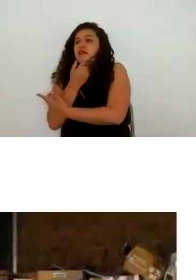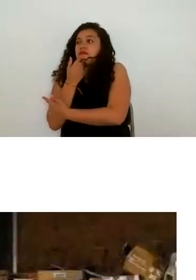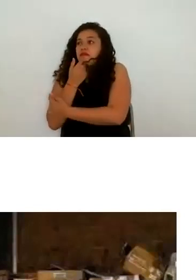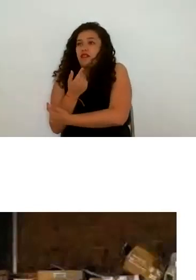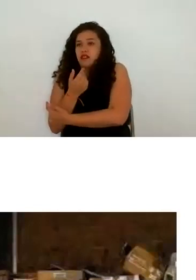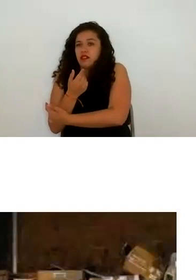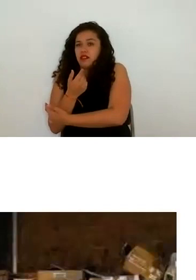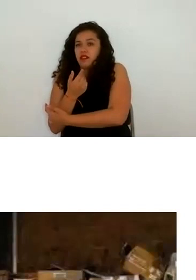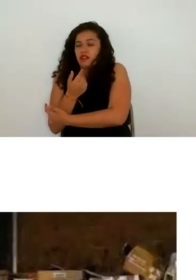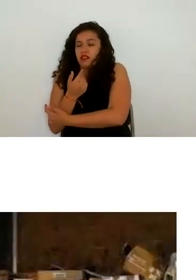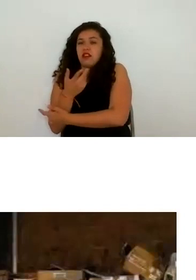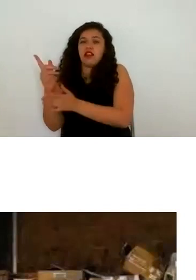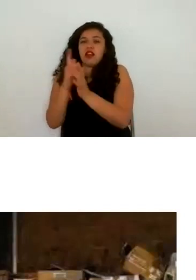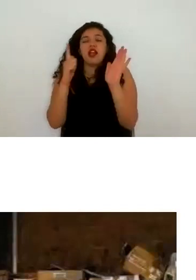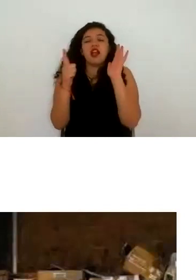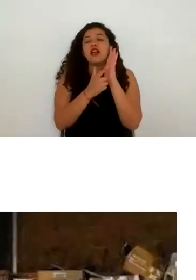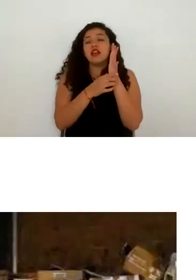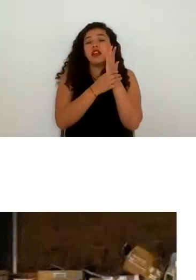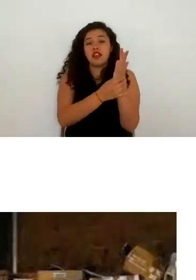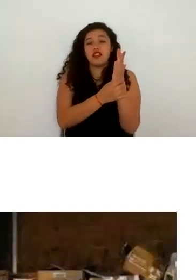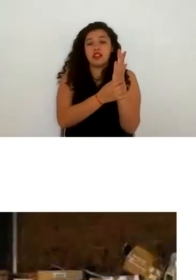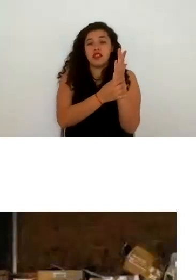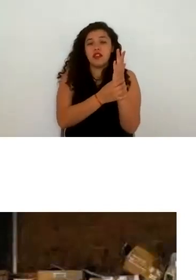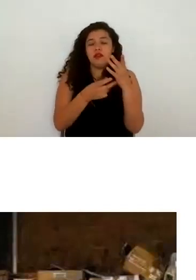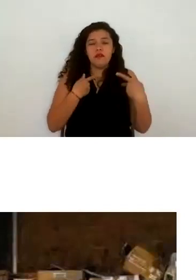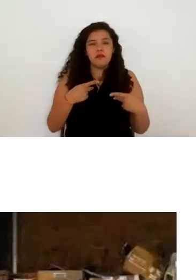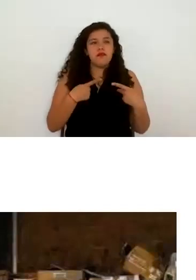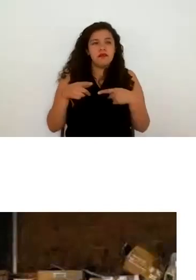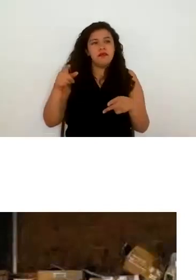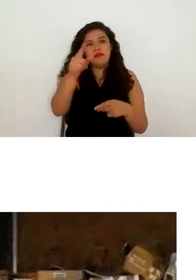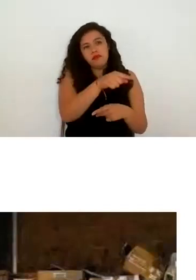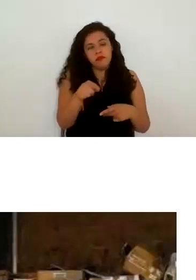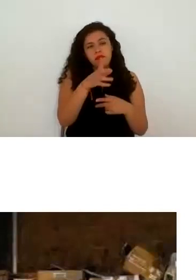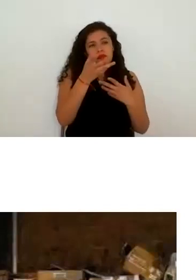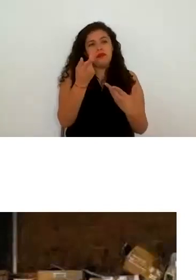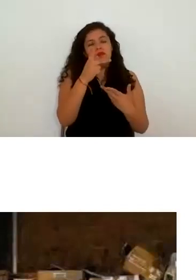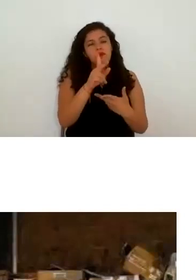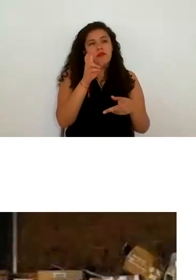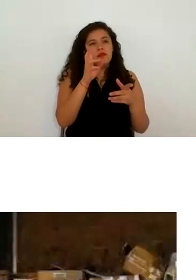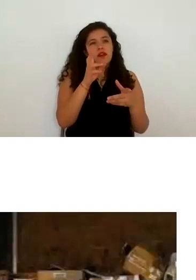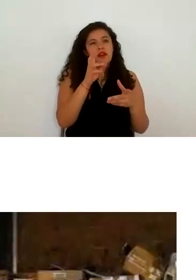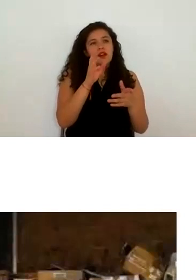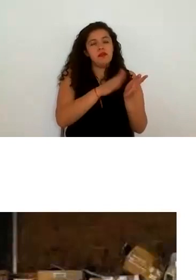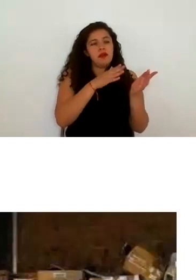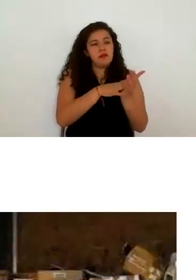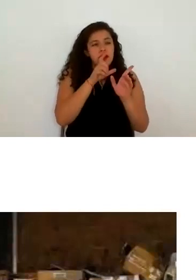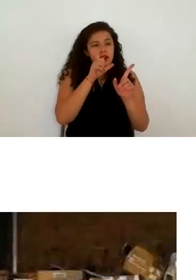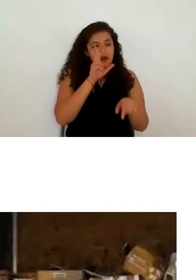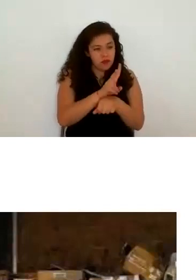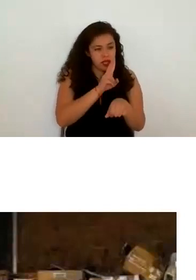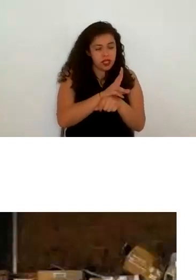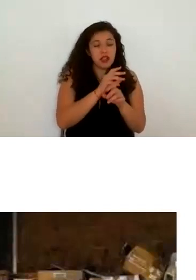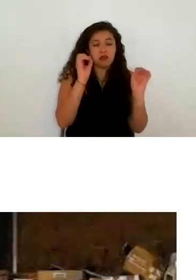además la ley dice que hay sanciones para aquellas personas que no vigilen la conservación de sus expedientes.